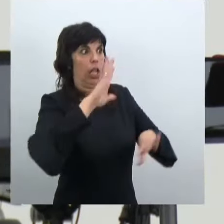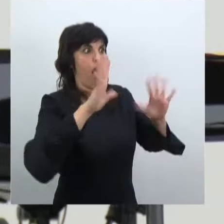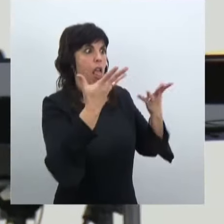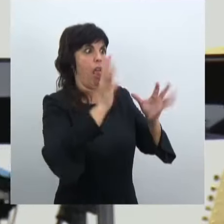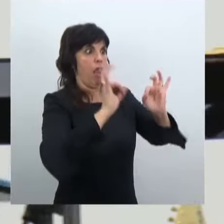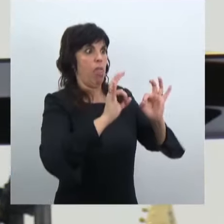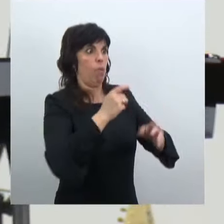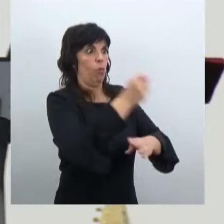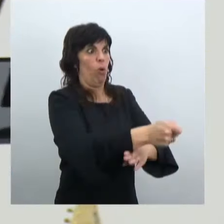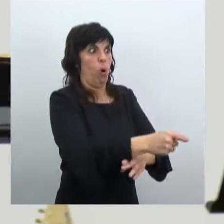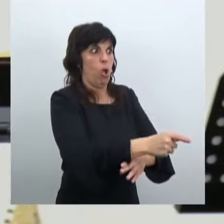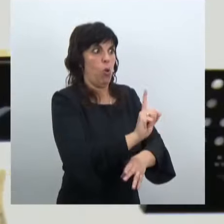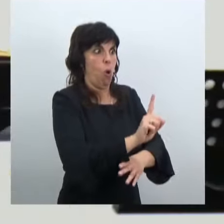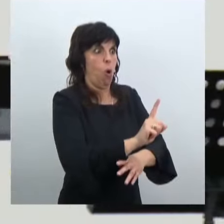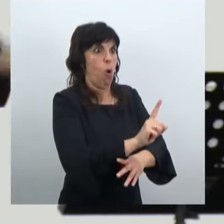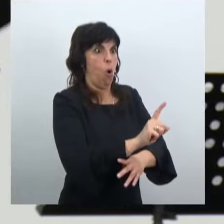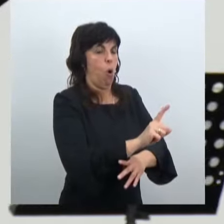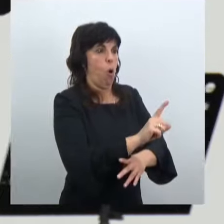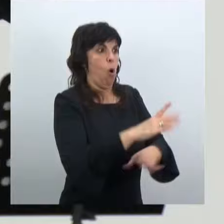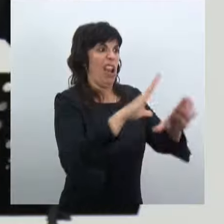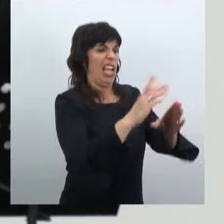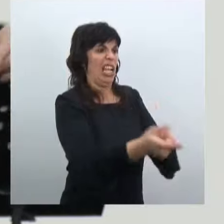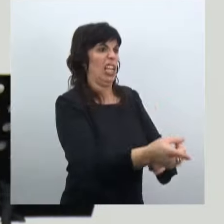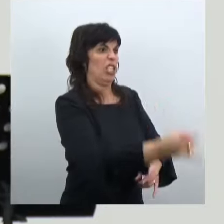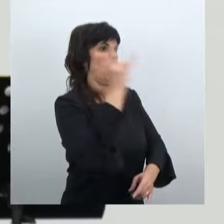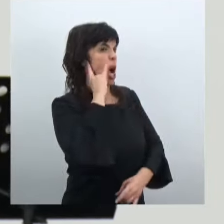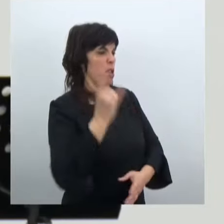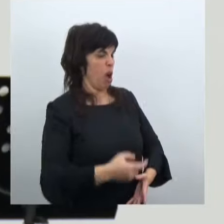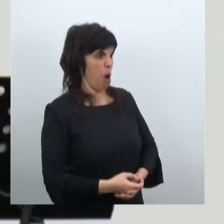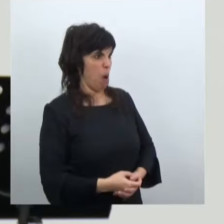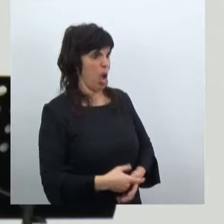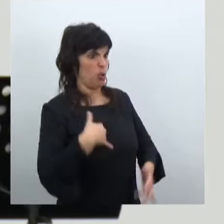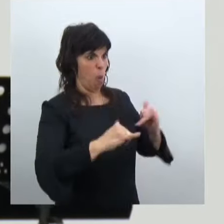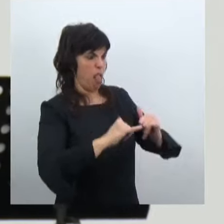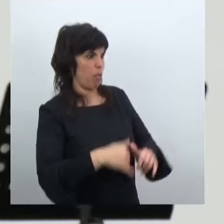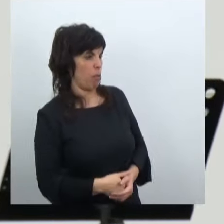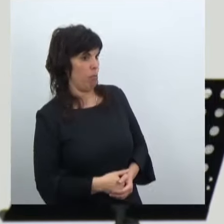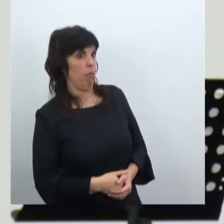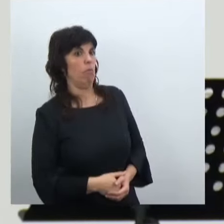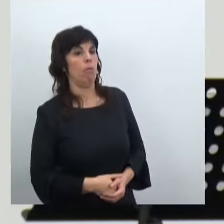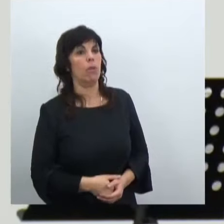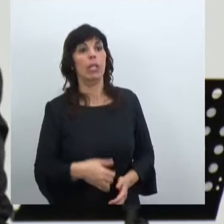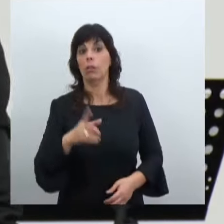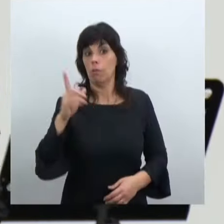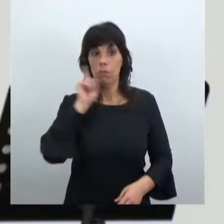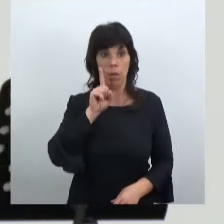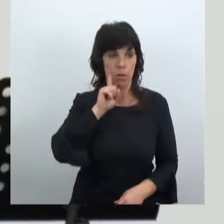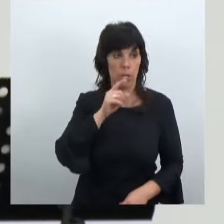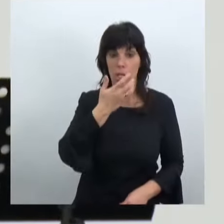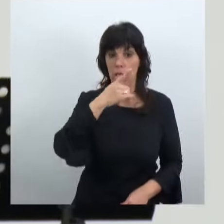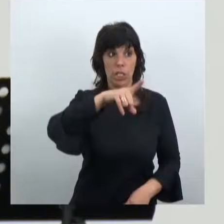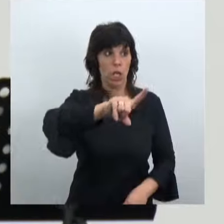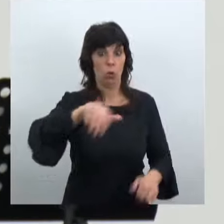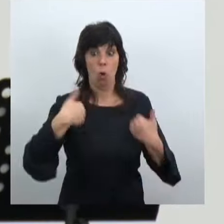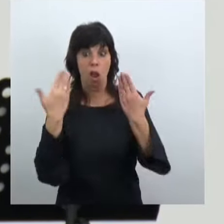diezmos? Y me dicen que estoy maldecido. Es mentira. Cuando tú estás bajo la gracia de